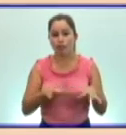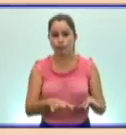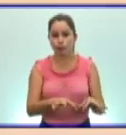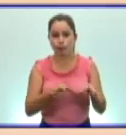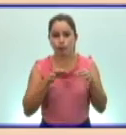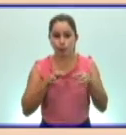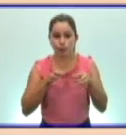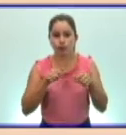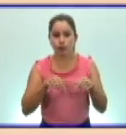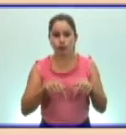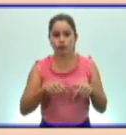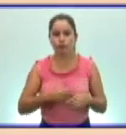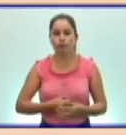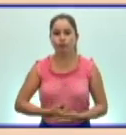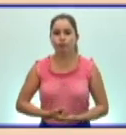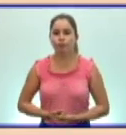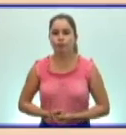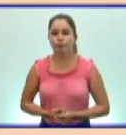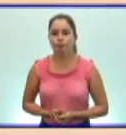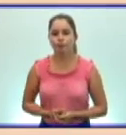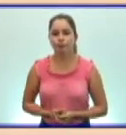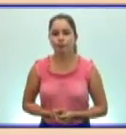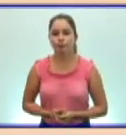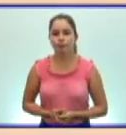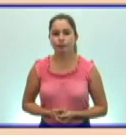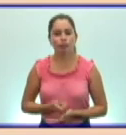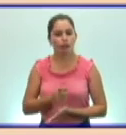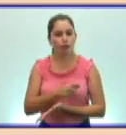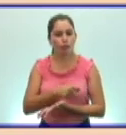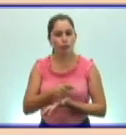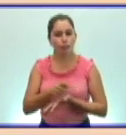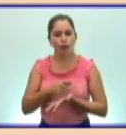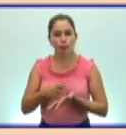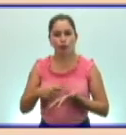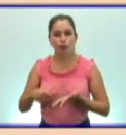usar en este caso. Vamos a anotar entonces.